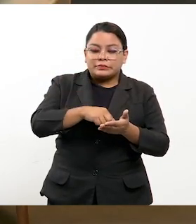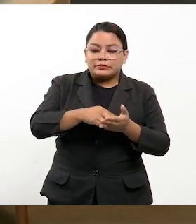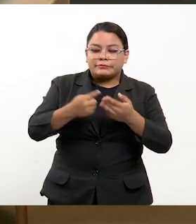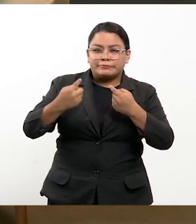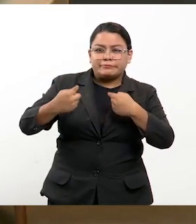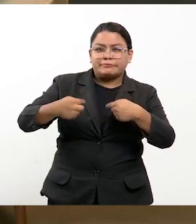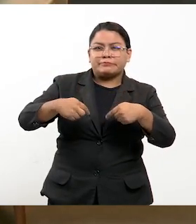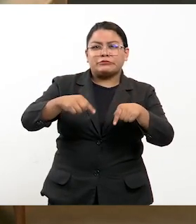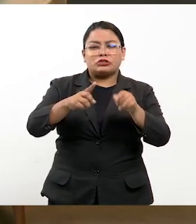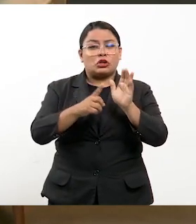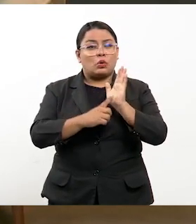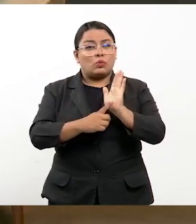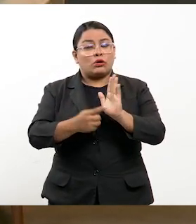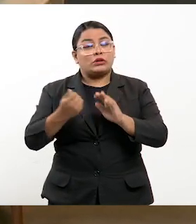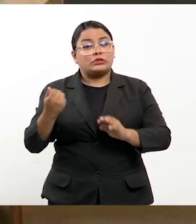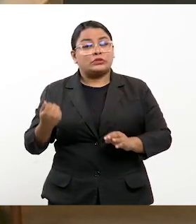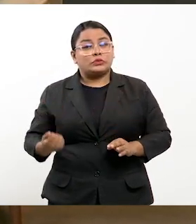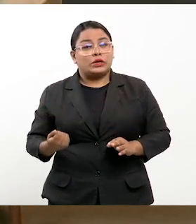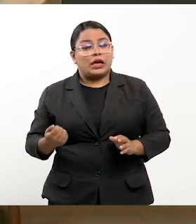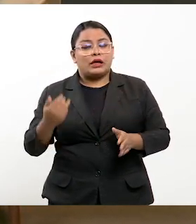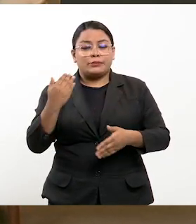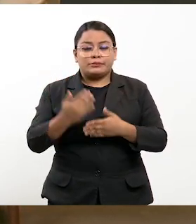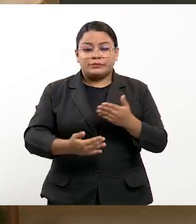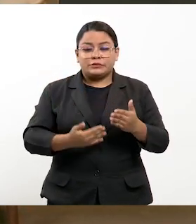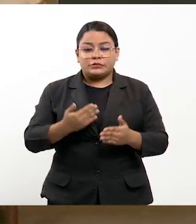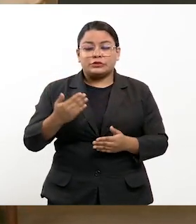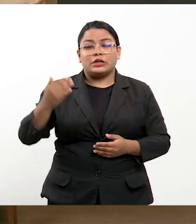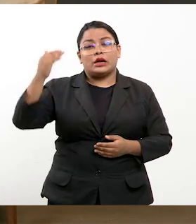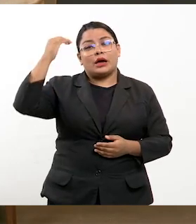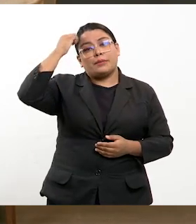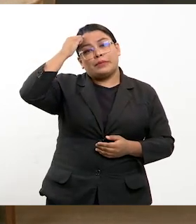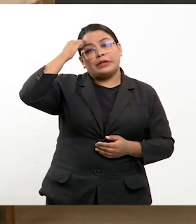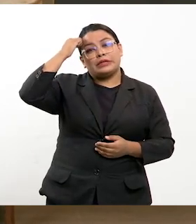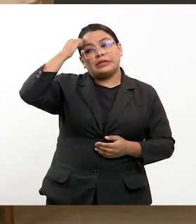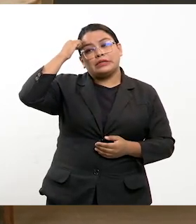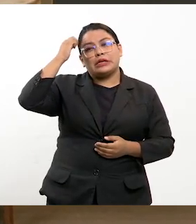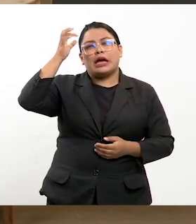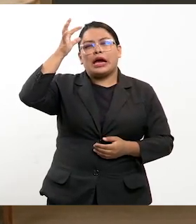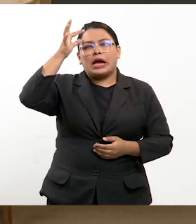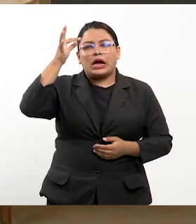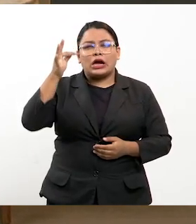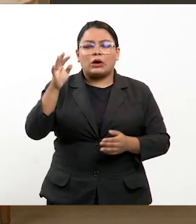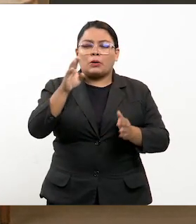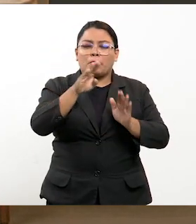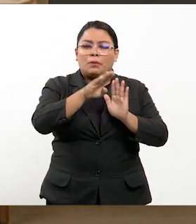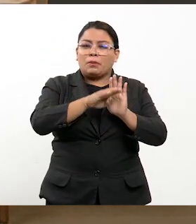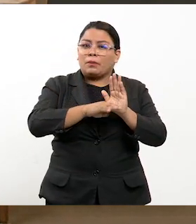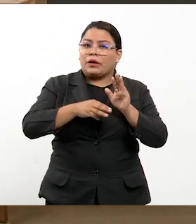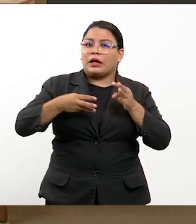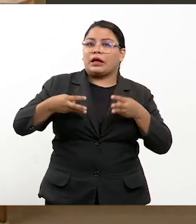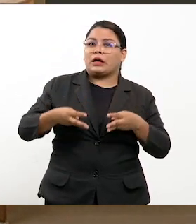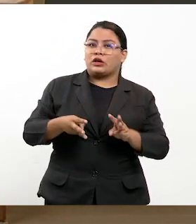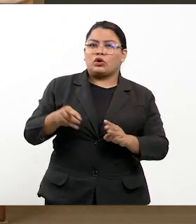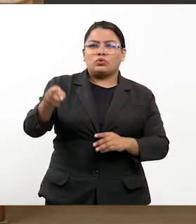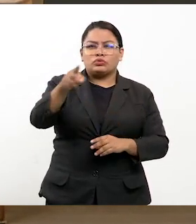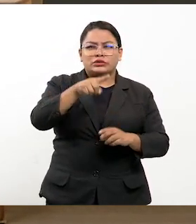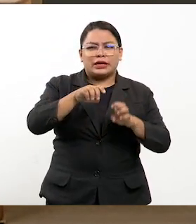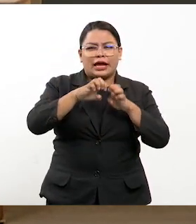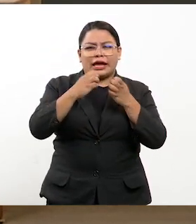evidencias que va dejando el alumnado dentro del proceso de enseñanza y aprendizaje, veo que en la guía metodológica ustedes como equipo de